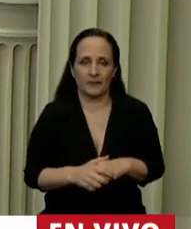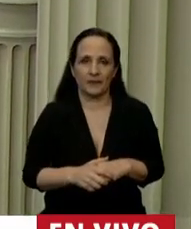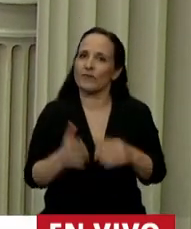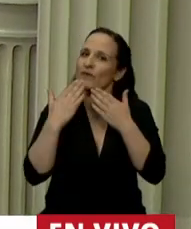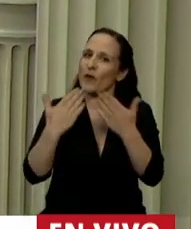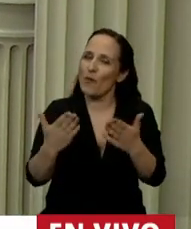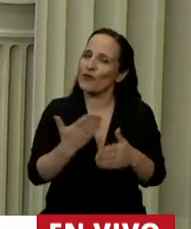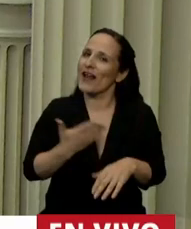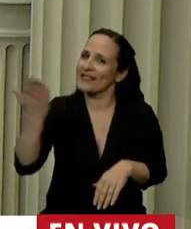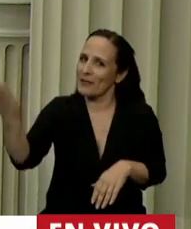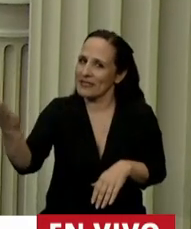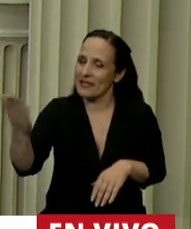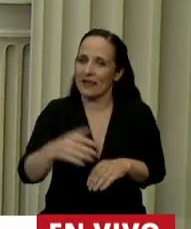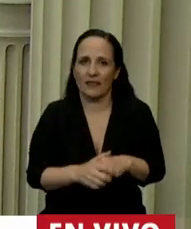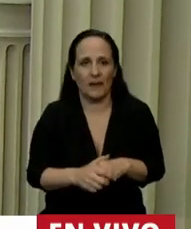Muchas gracias, señor presidente.